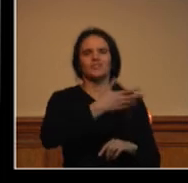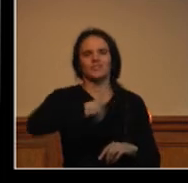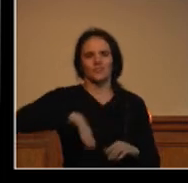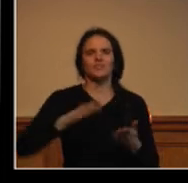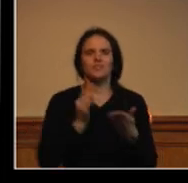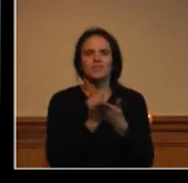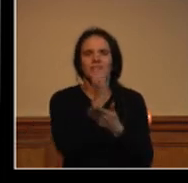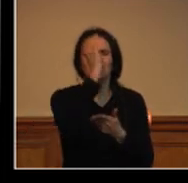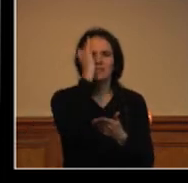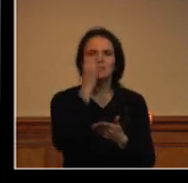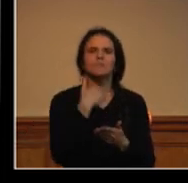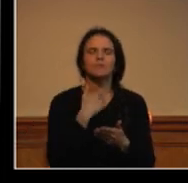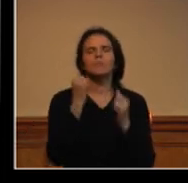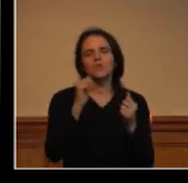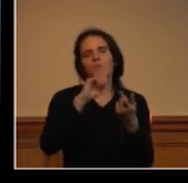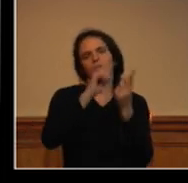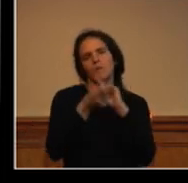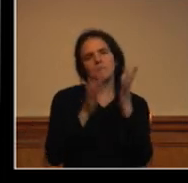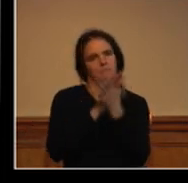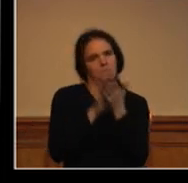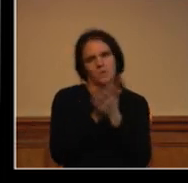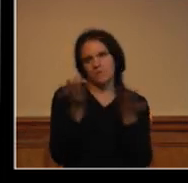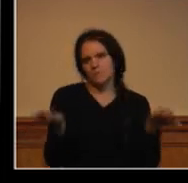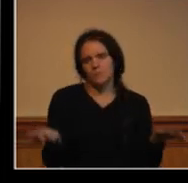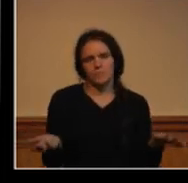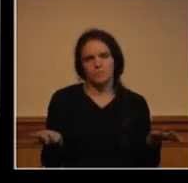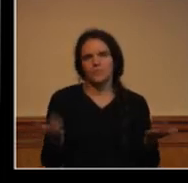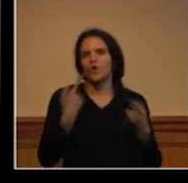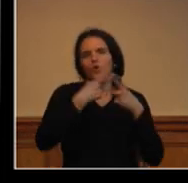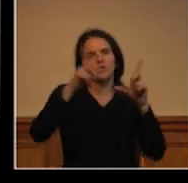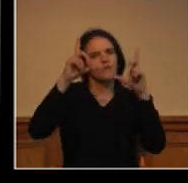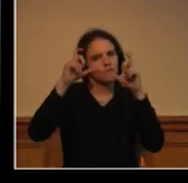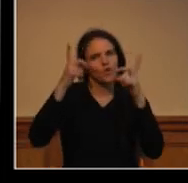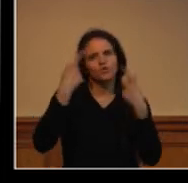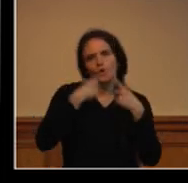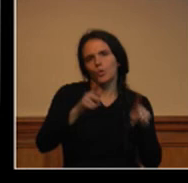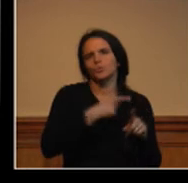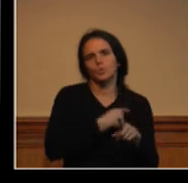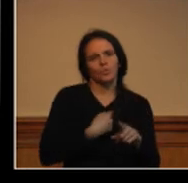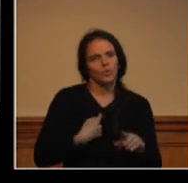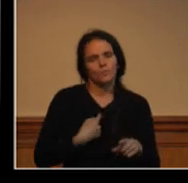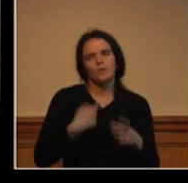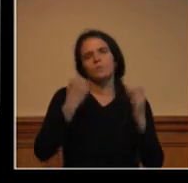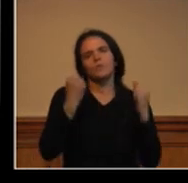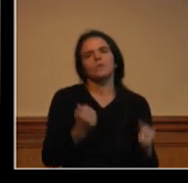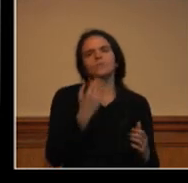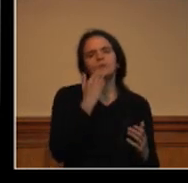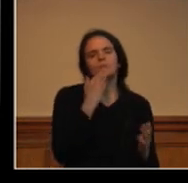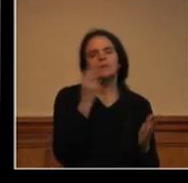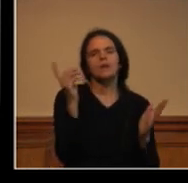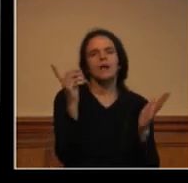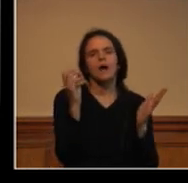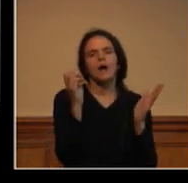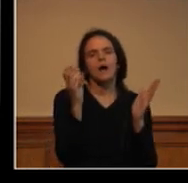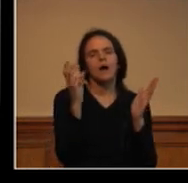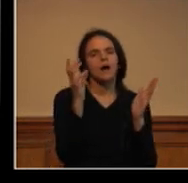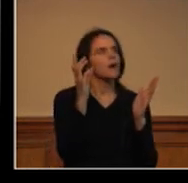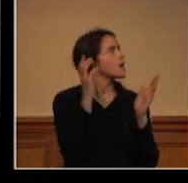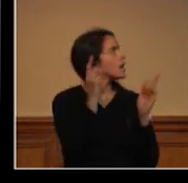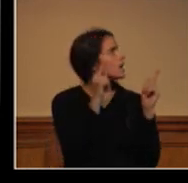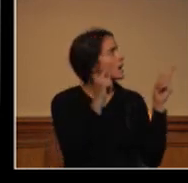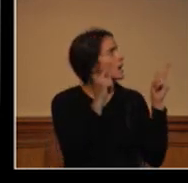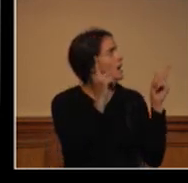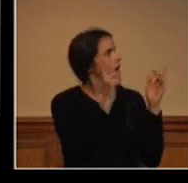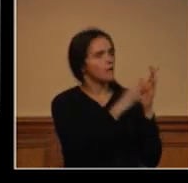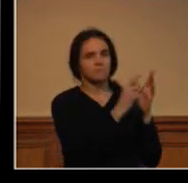habíamos hecho en un inicio y así lo podemos cambiar, podemos poner otra foto, otro nombre. También podemos apretar quizás aquí zurdo y aumentar